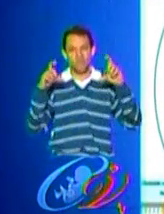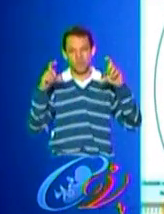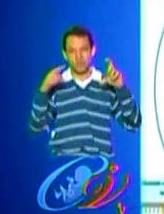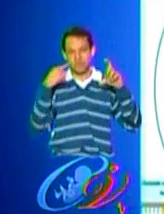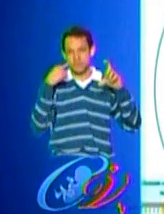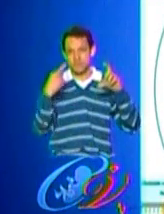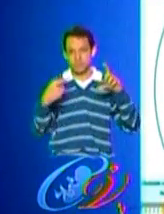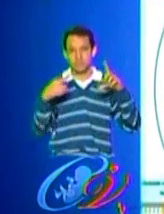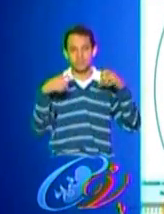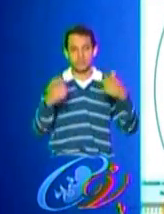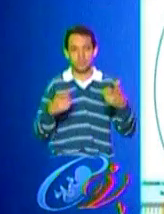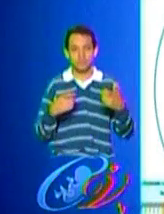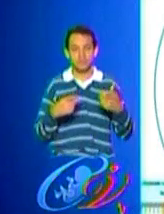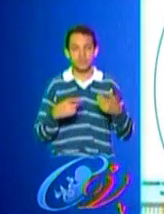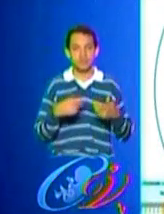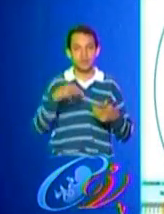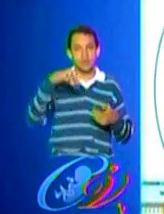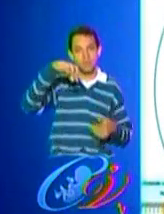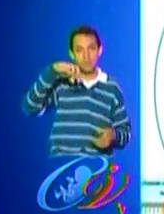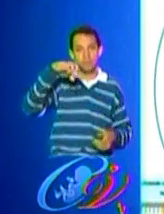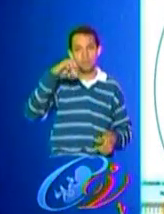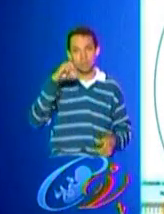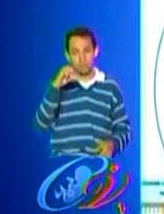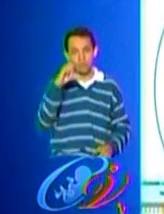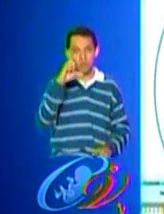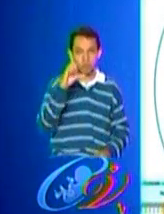esto genera la polaridad de las células y la